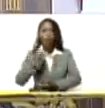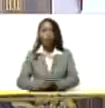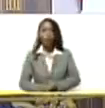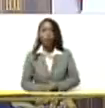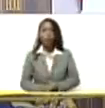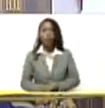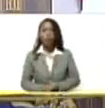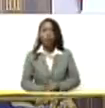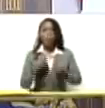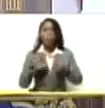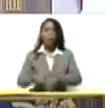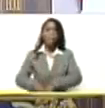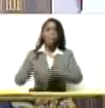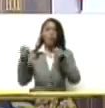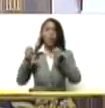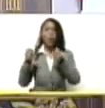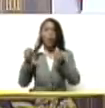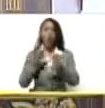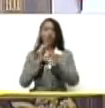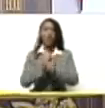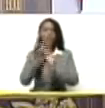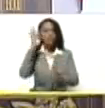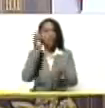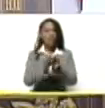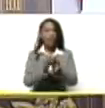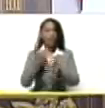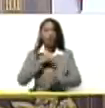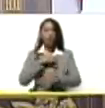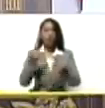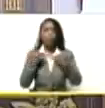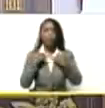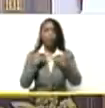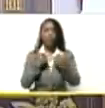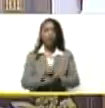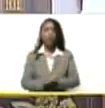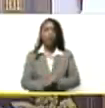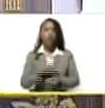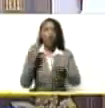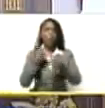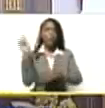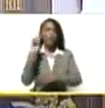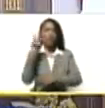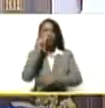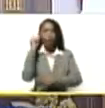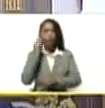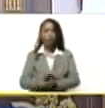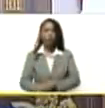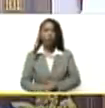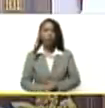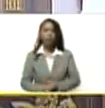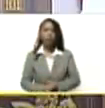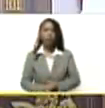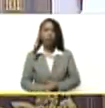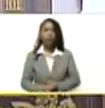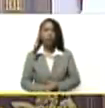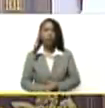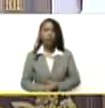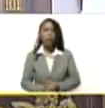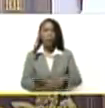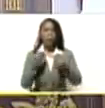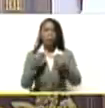para destruir la confianza y la fe en nosotros mismos como venezolanos para